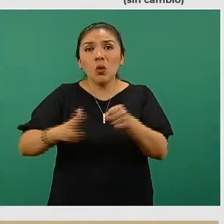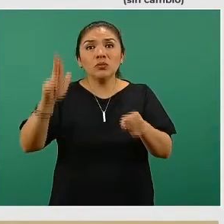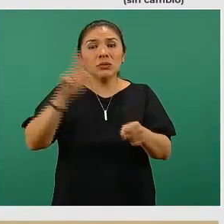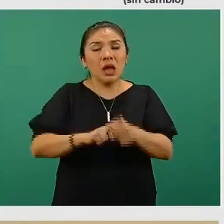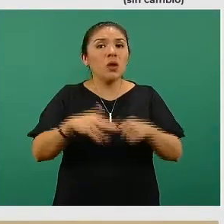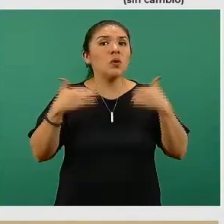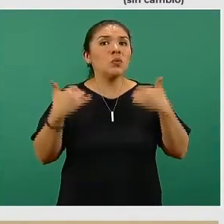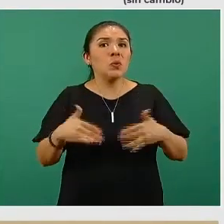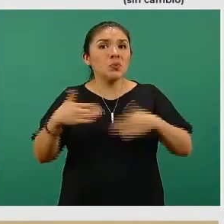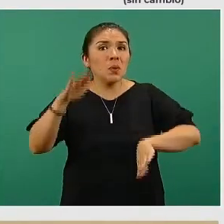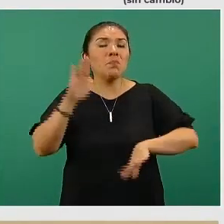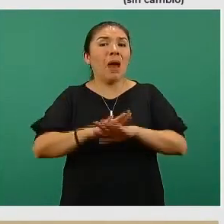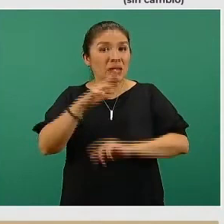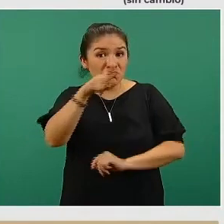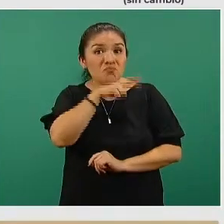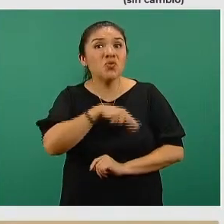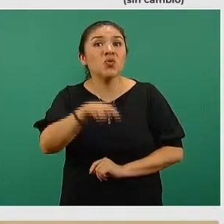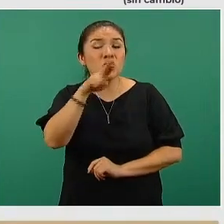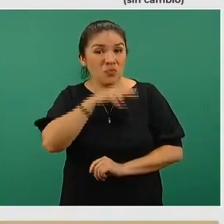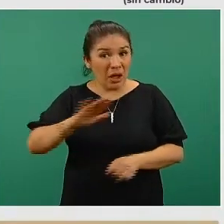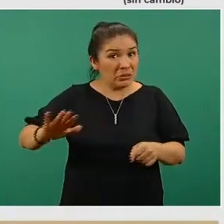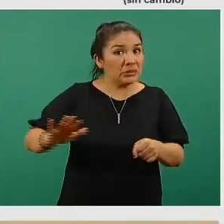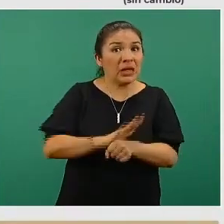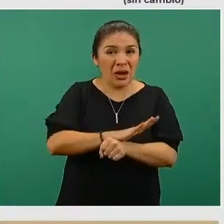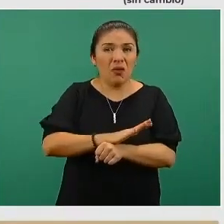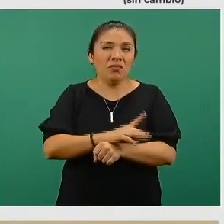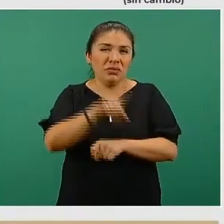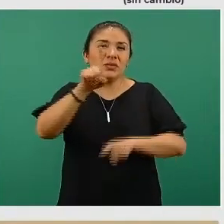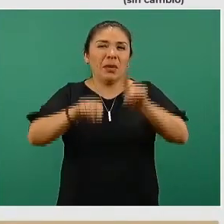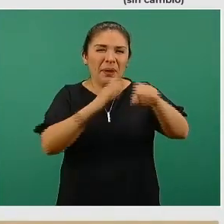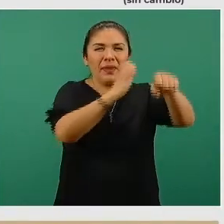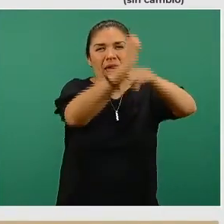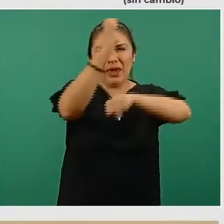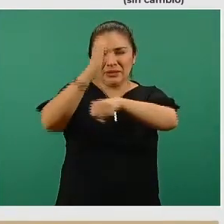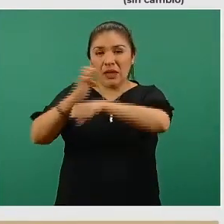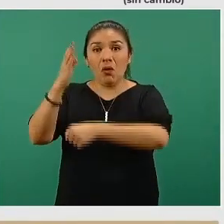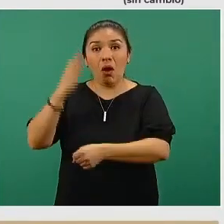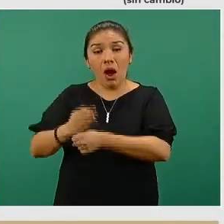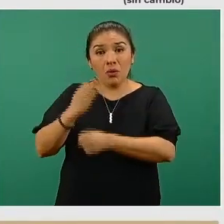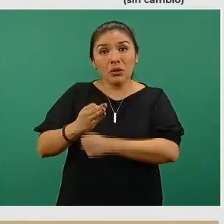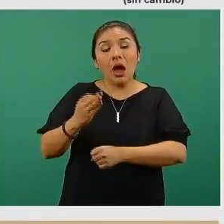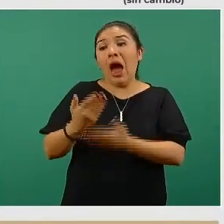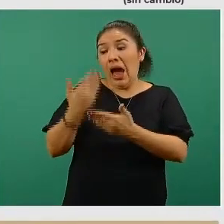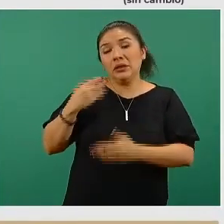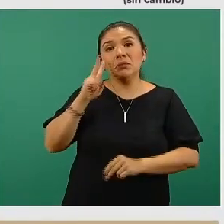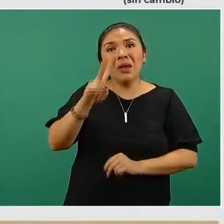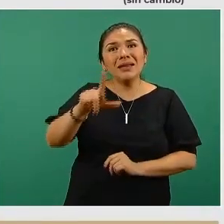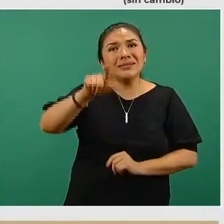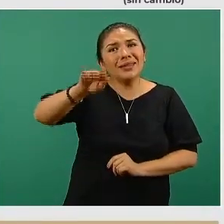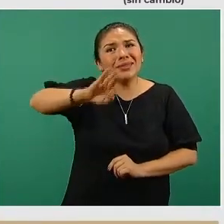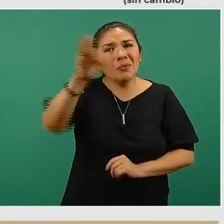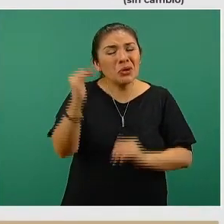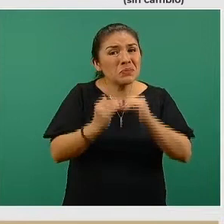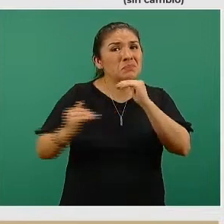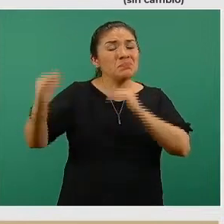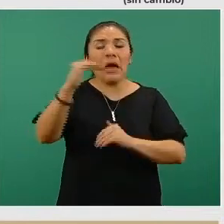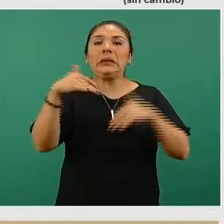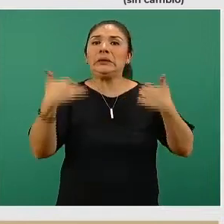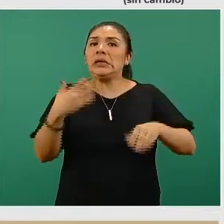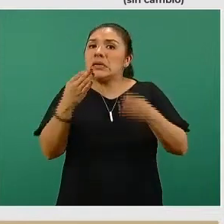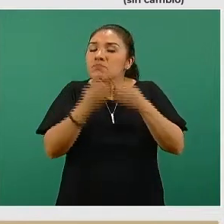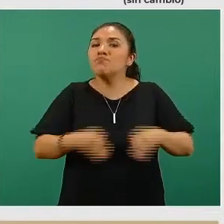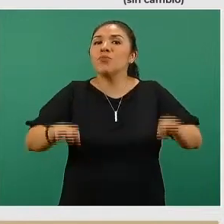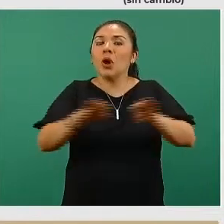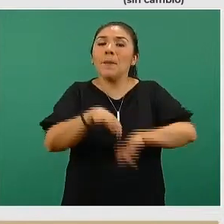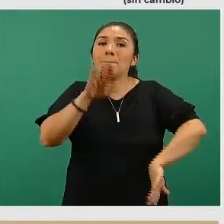un nivel de alarma de saturación. Si en una entidad federativa estamos superando el 70%, es muy importante